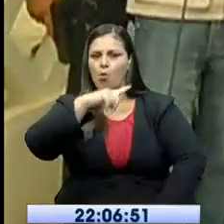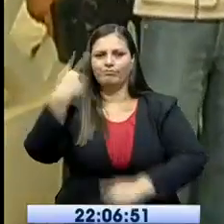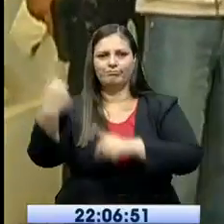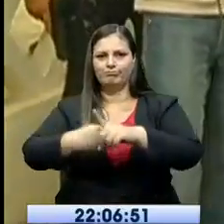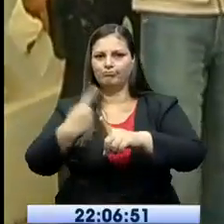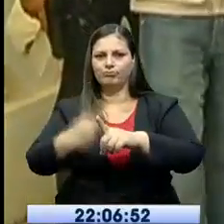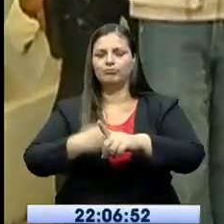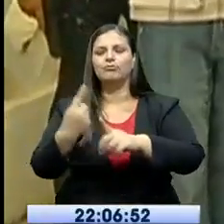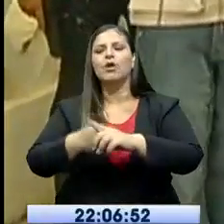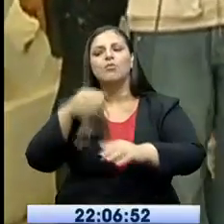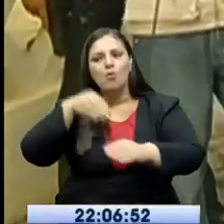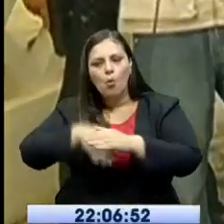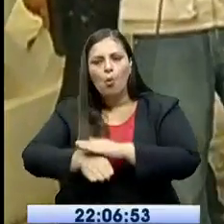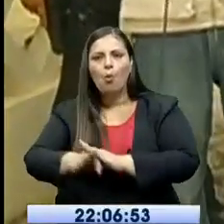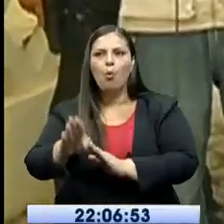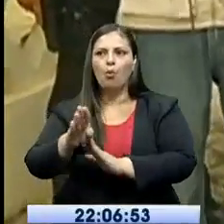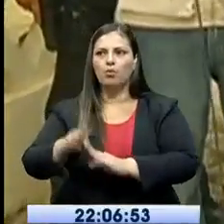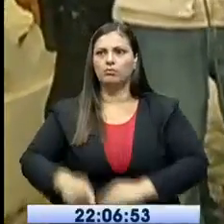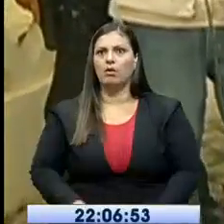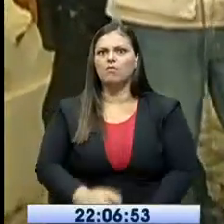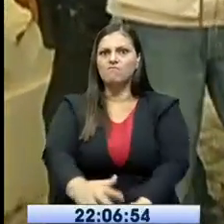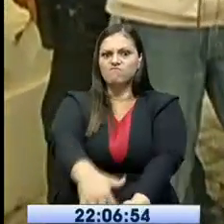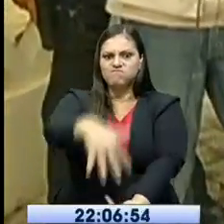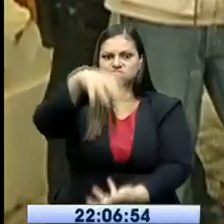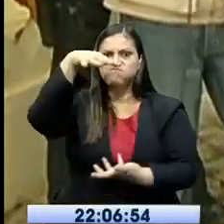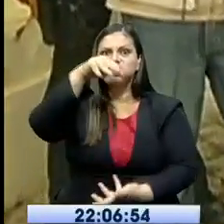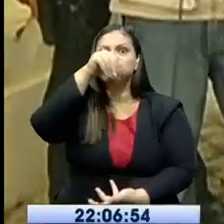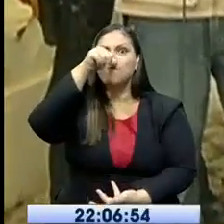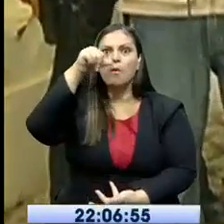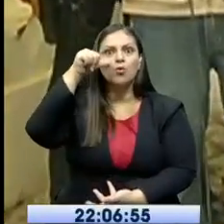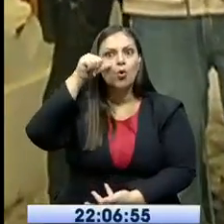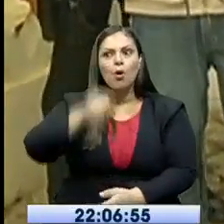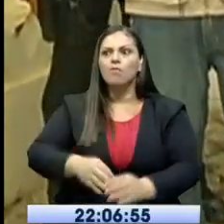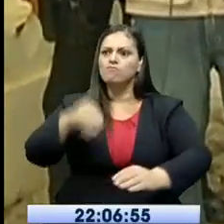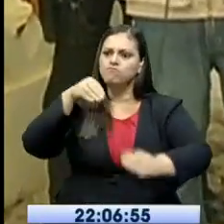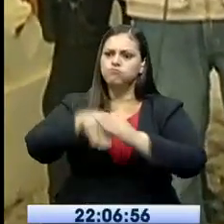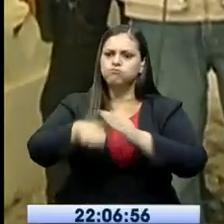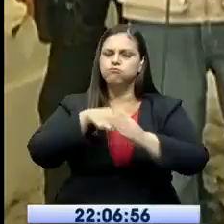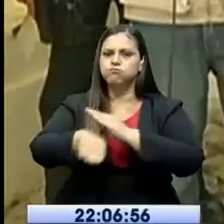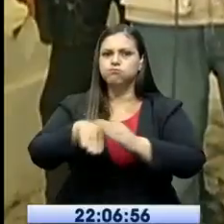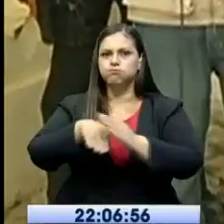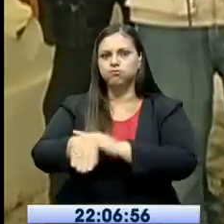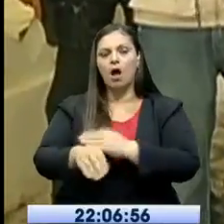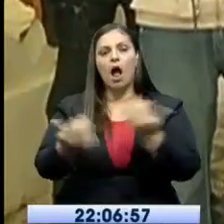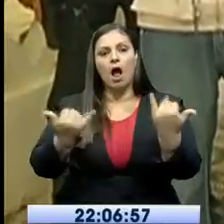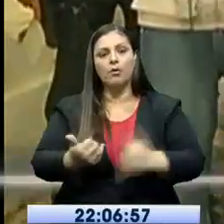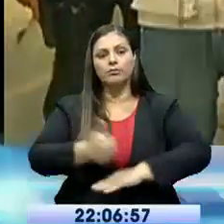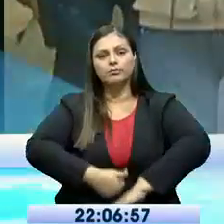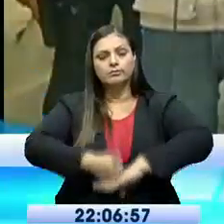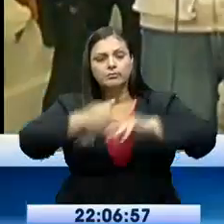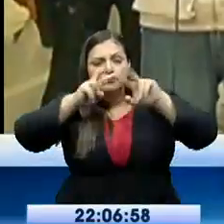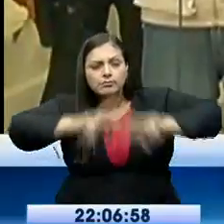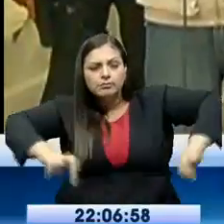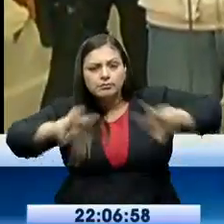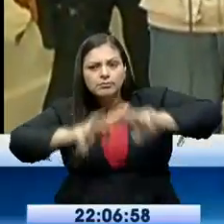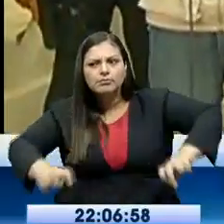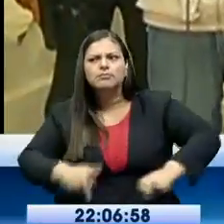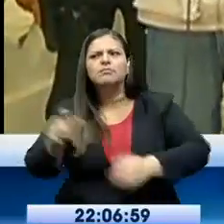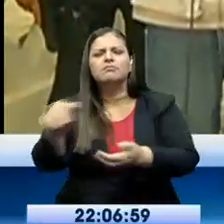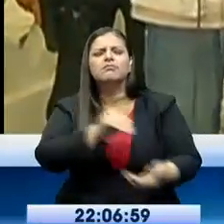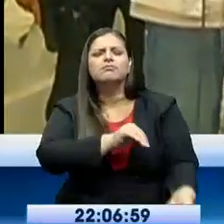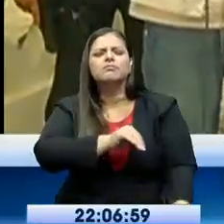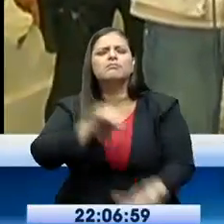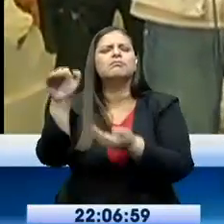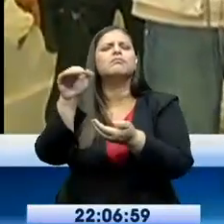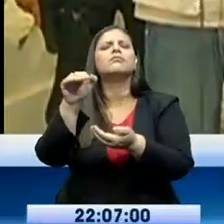cargamento. Se sabía que en pocas horas tenía que abandonar el lugar. Eso sí, se investiga si la ruta de escape hacia el extranjero era